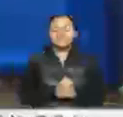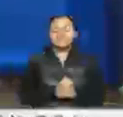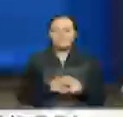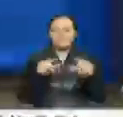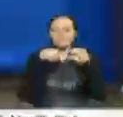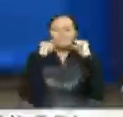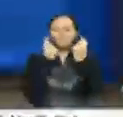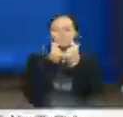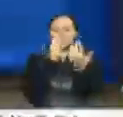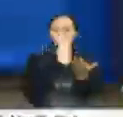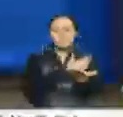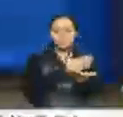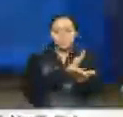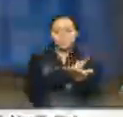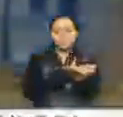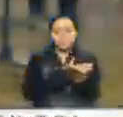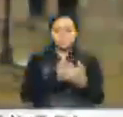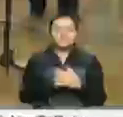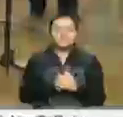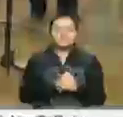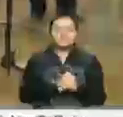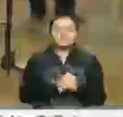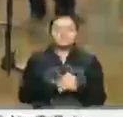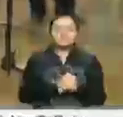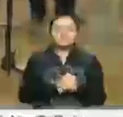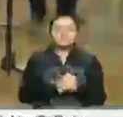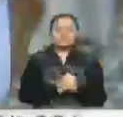Grupos musicales,